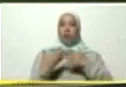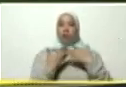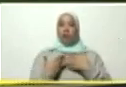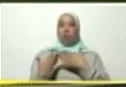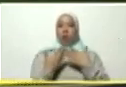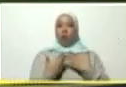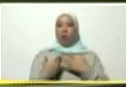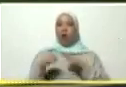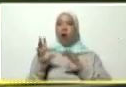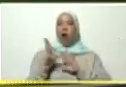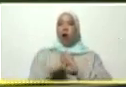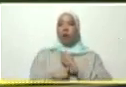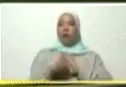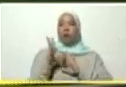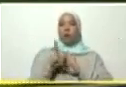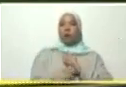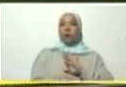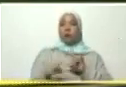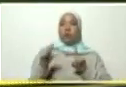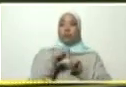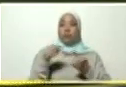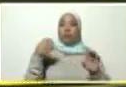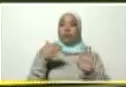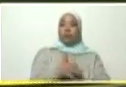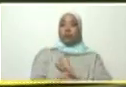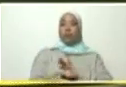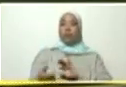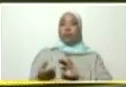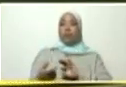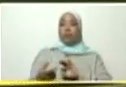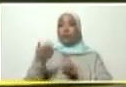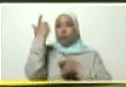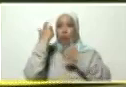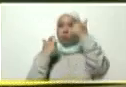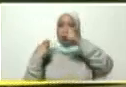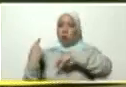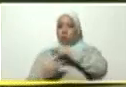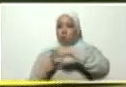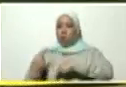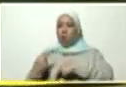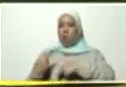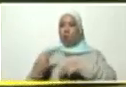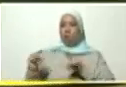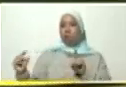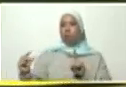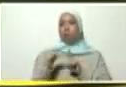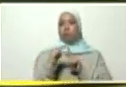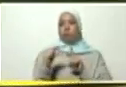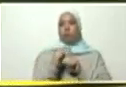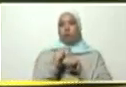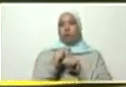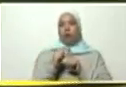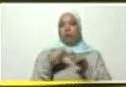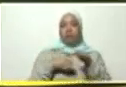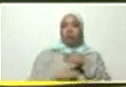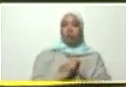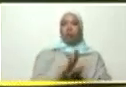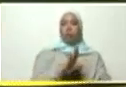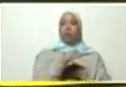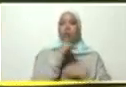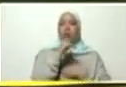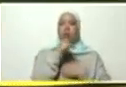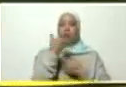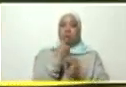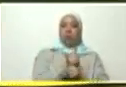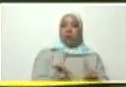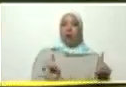robándose las palabras los conceptos el discurso de la Revolución bolivariana para después por debajo decir que con